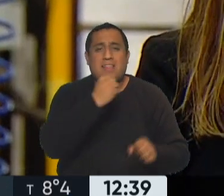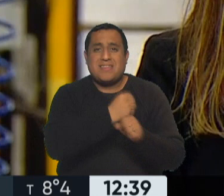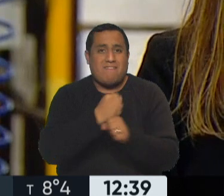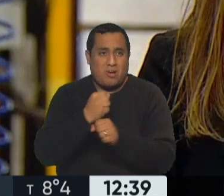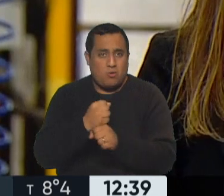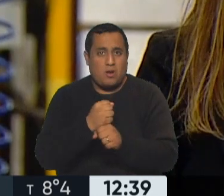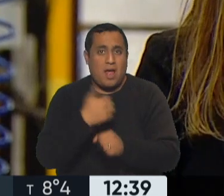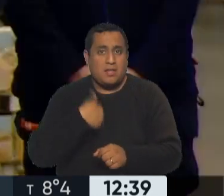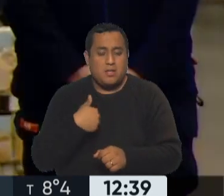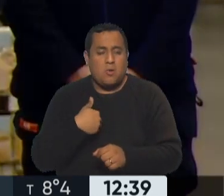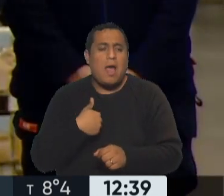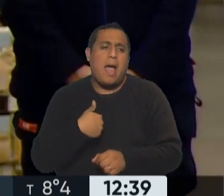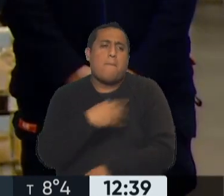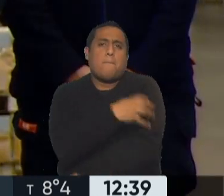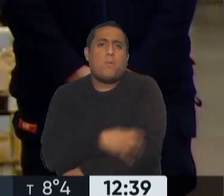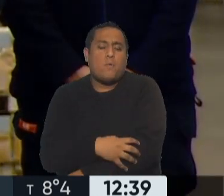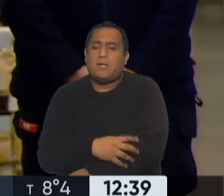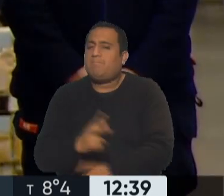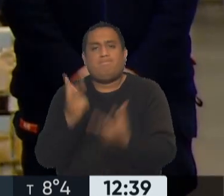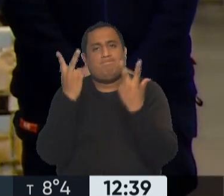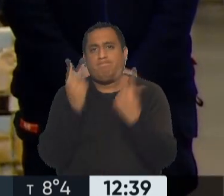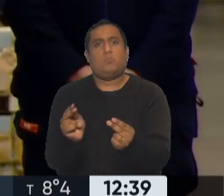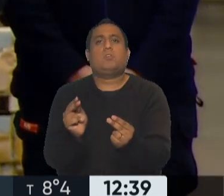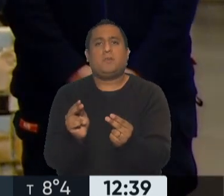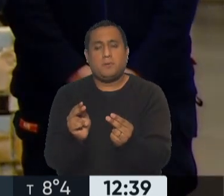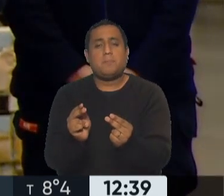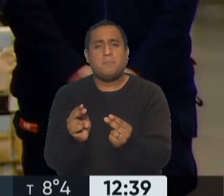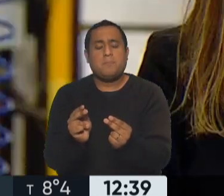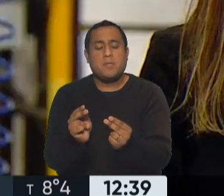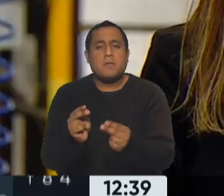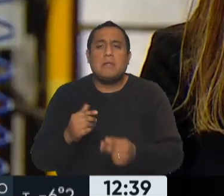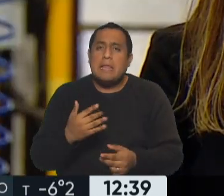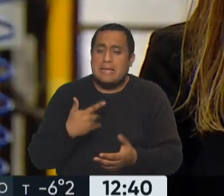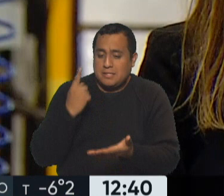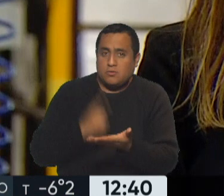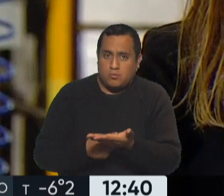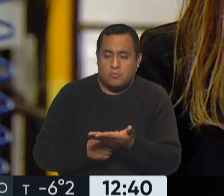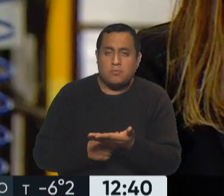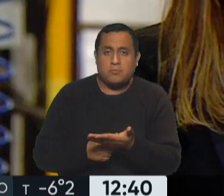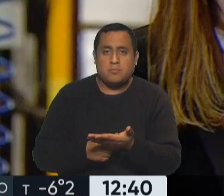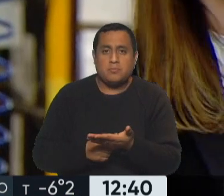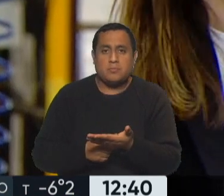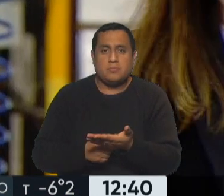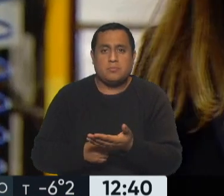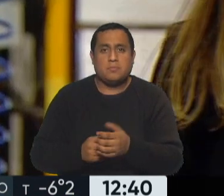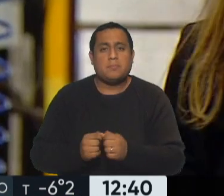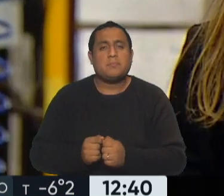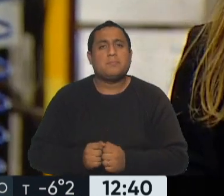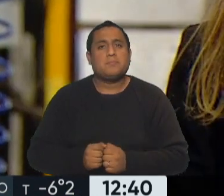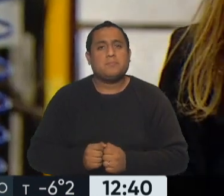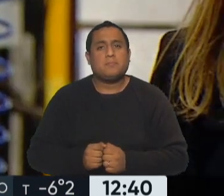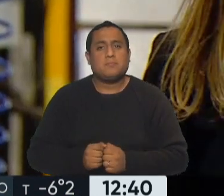línea de pobreza. Y esta decisión de reforzar y llevar